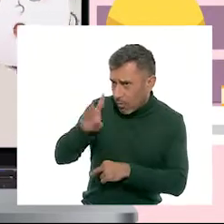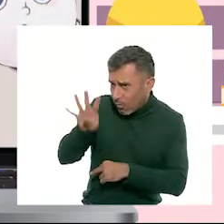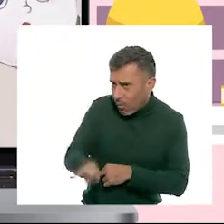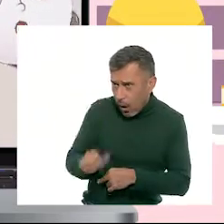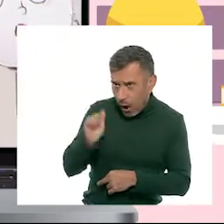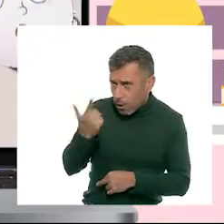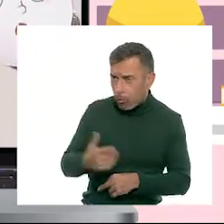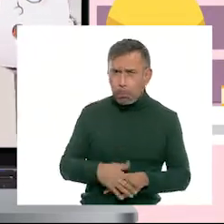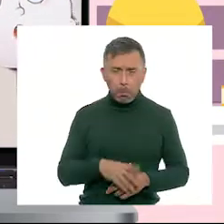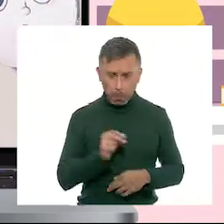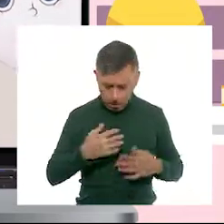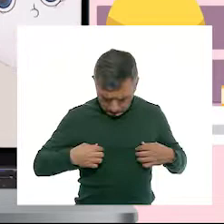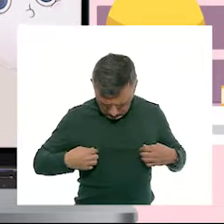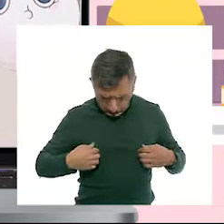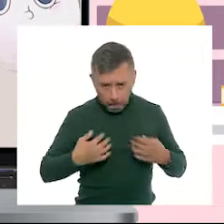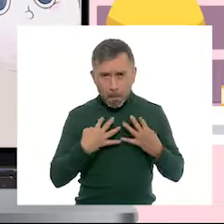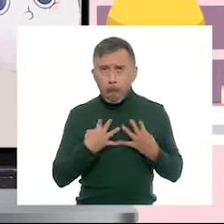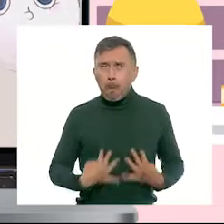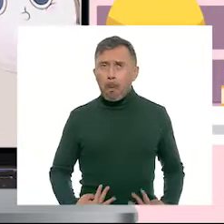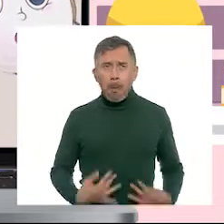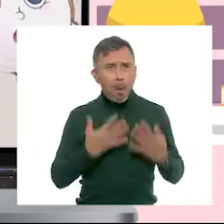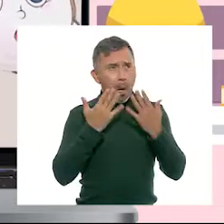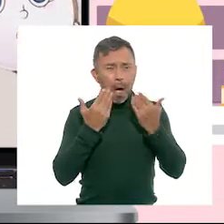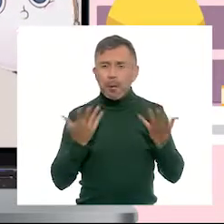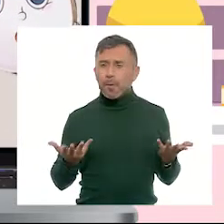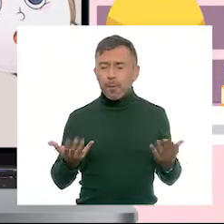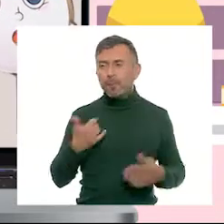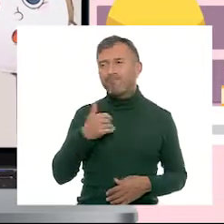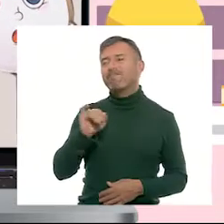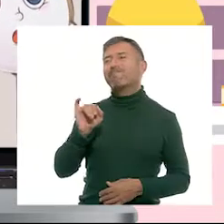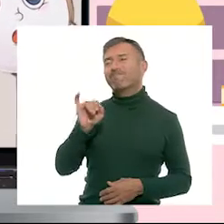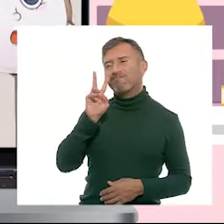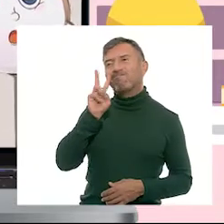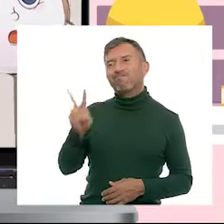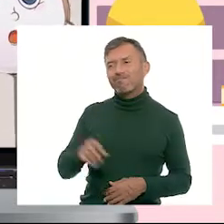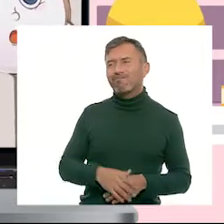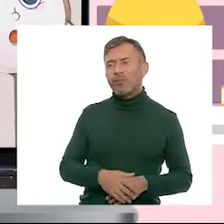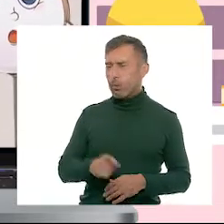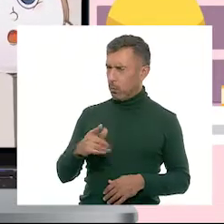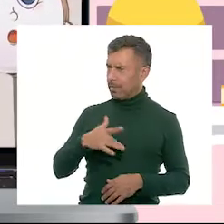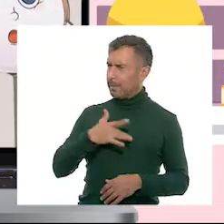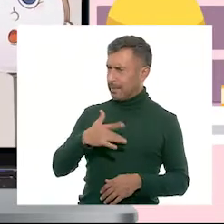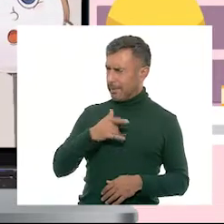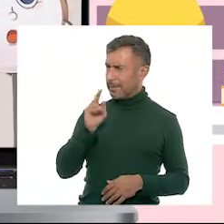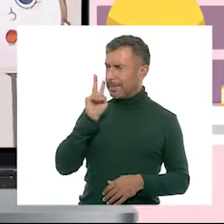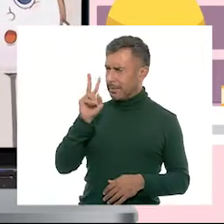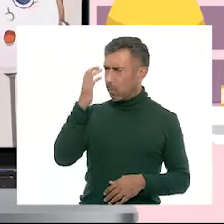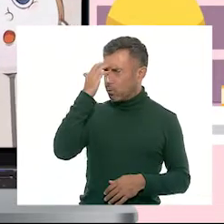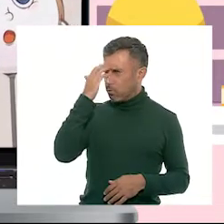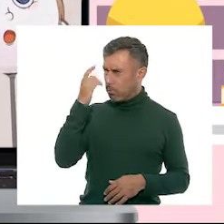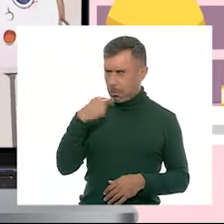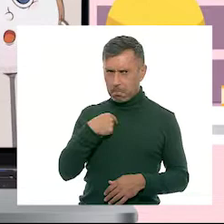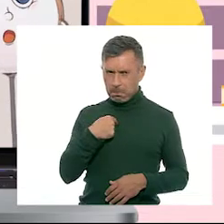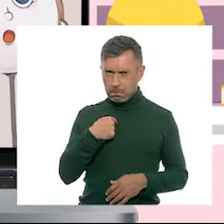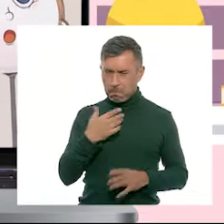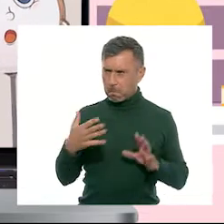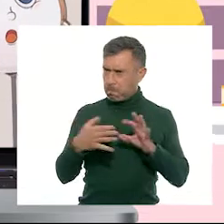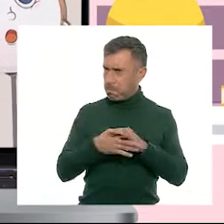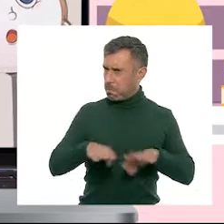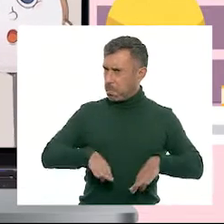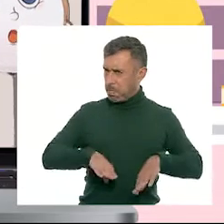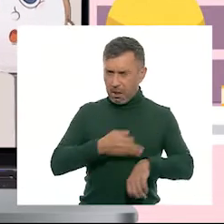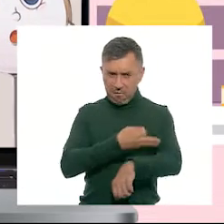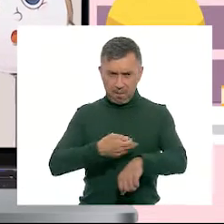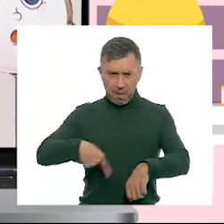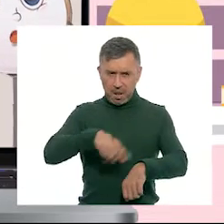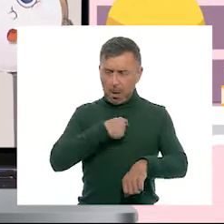cuerdas. Sí, ya veo. De cualquier forma te me haces conocida, pero creo que esta no es tu familia. ¡Suerte,